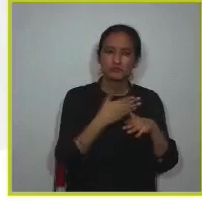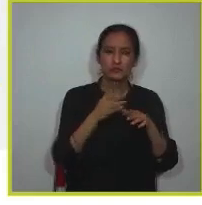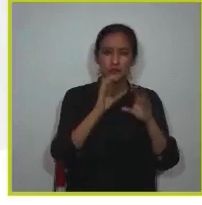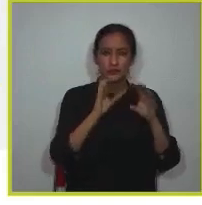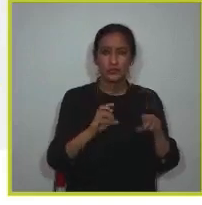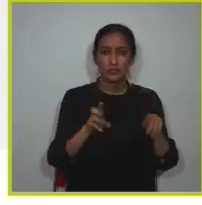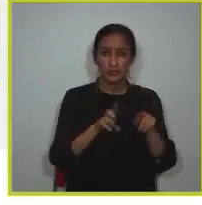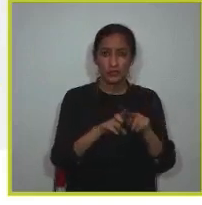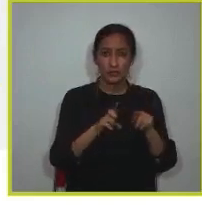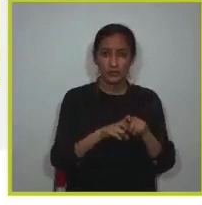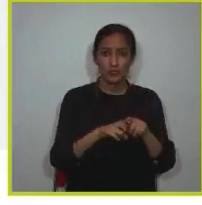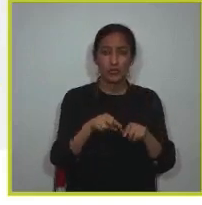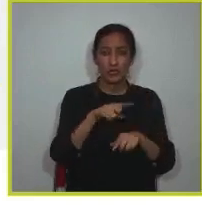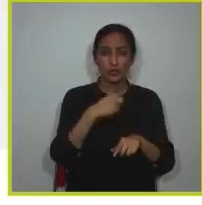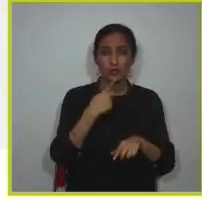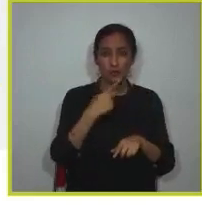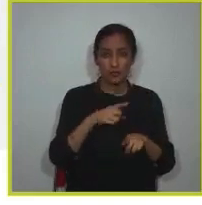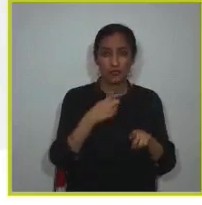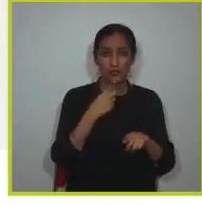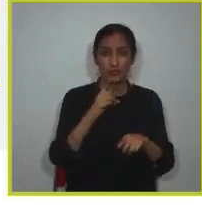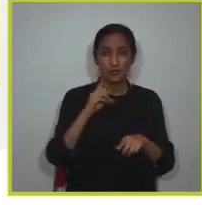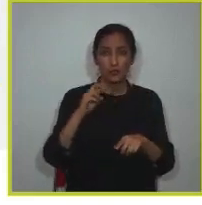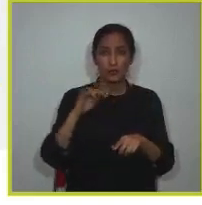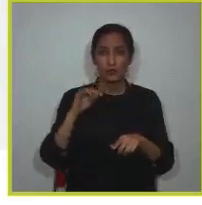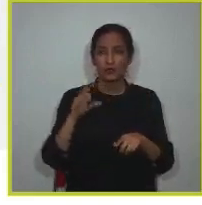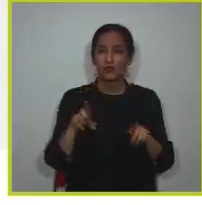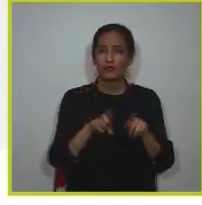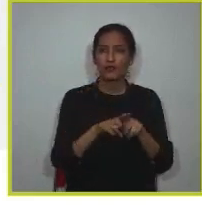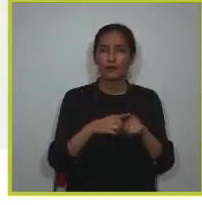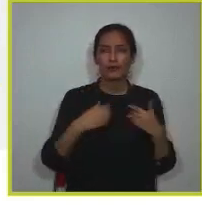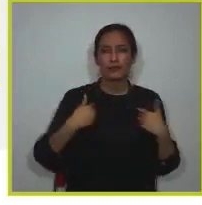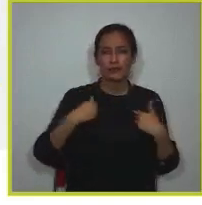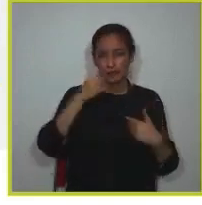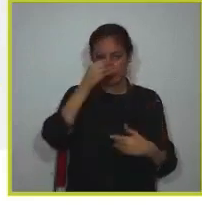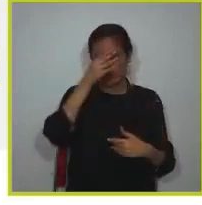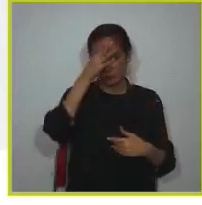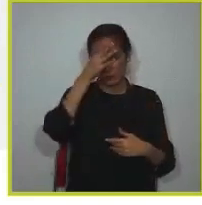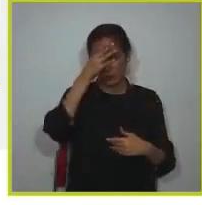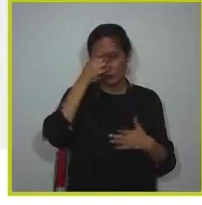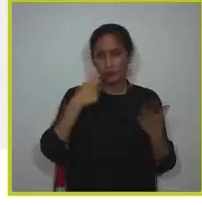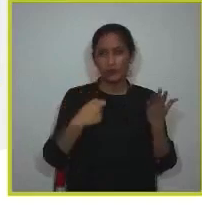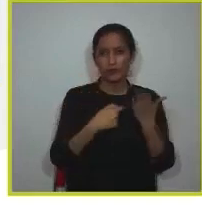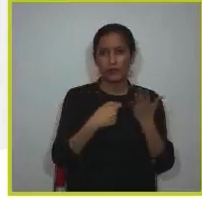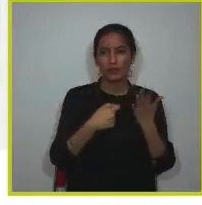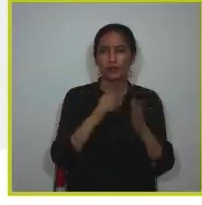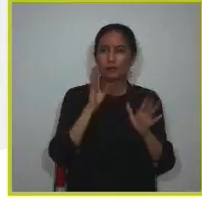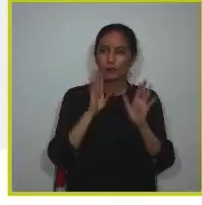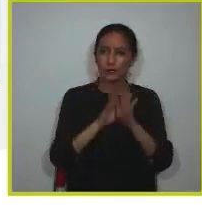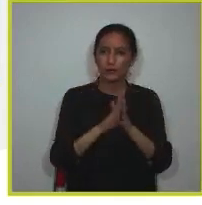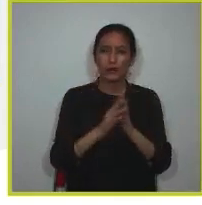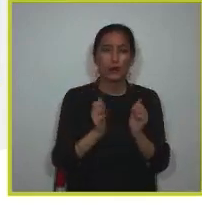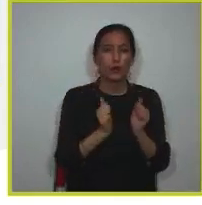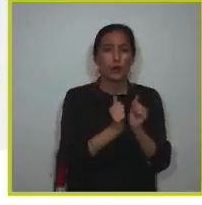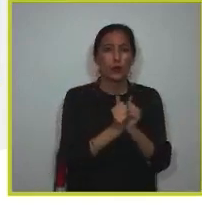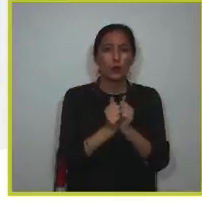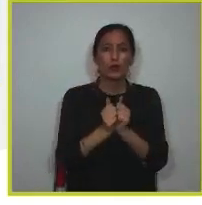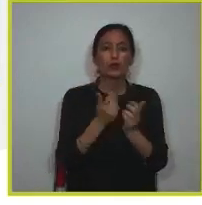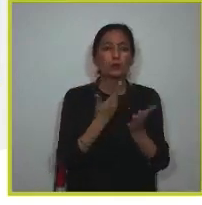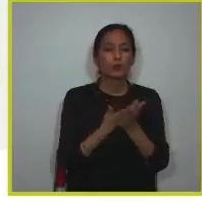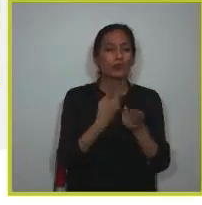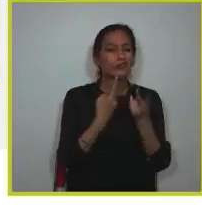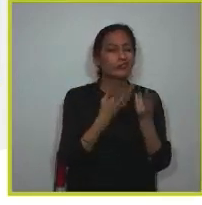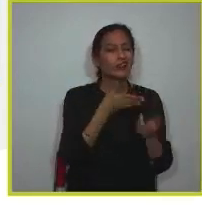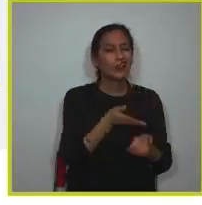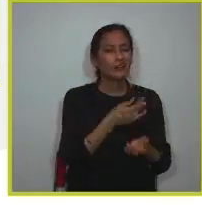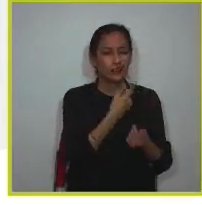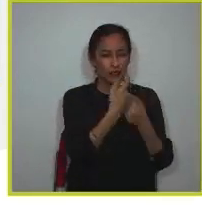ojo también han exigido de acuerdo a lo que dice Doris tener conocimiento técnico para por ejemplo acompañar al muestreo en